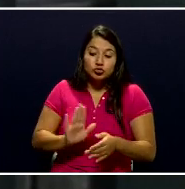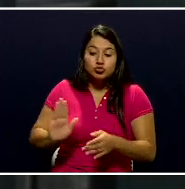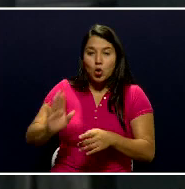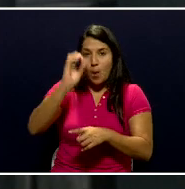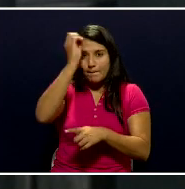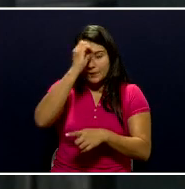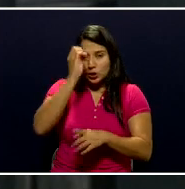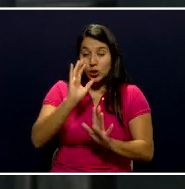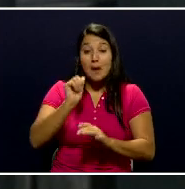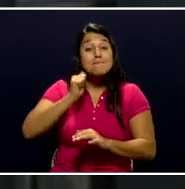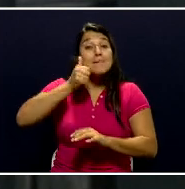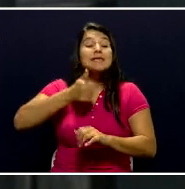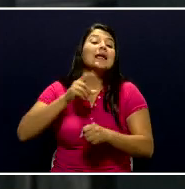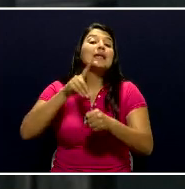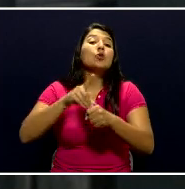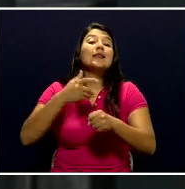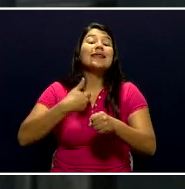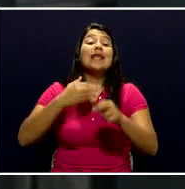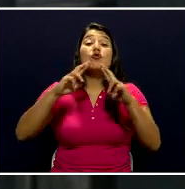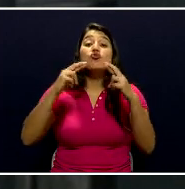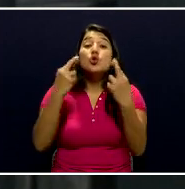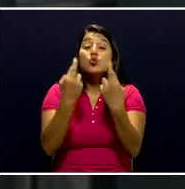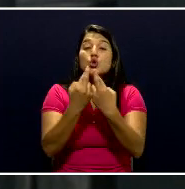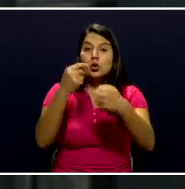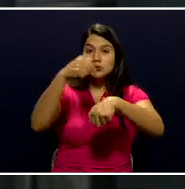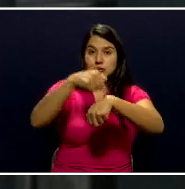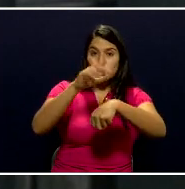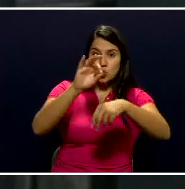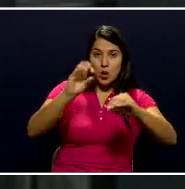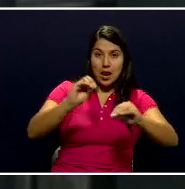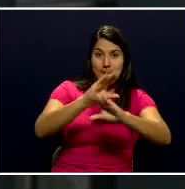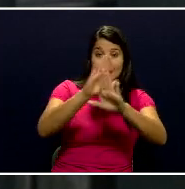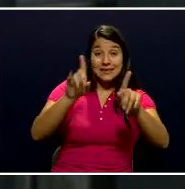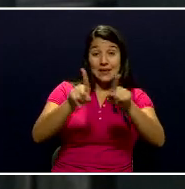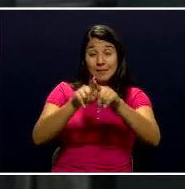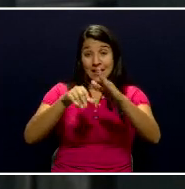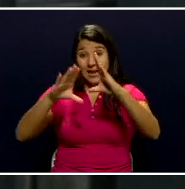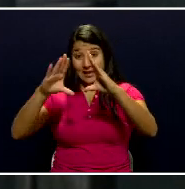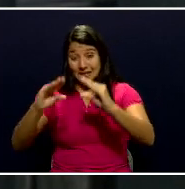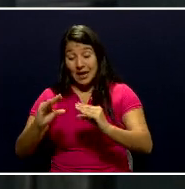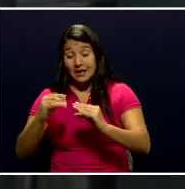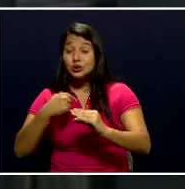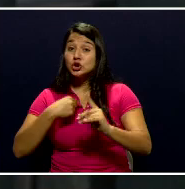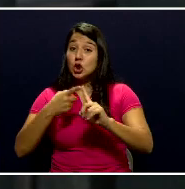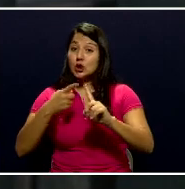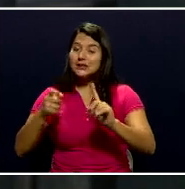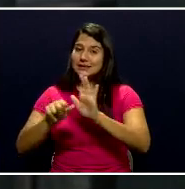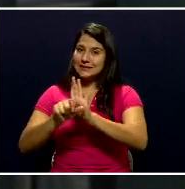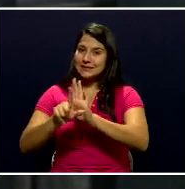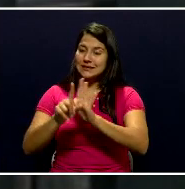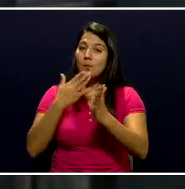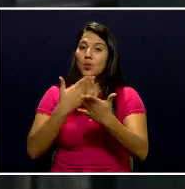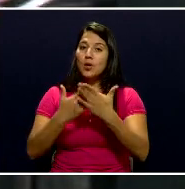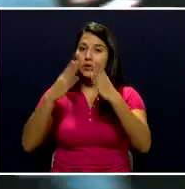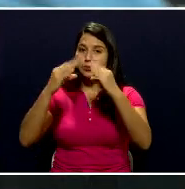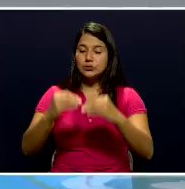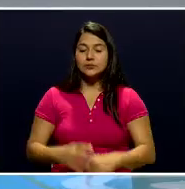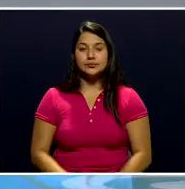Mañana los diputados sesionarán a las 9 de la mañana y también en horas de la tarde. Un reporte de Melanie Corrales desde la Asamblea Legislativa. Buenas noches.